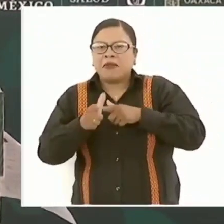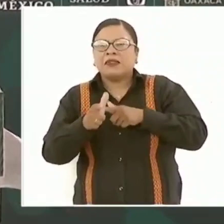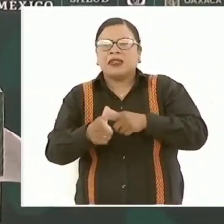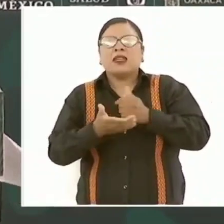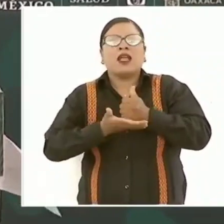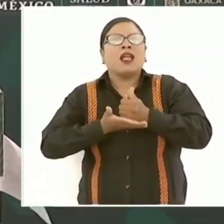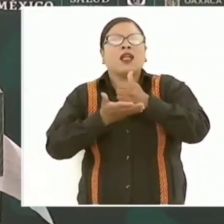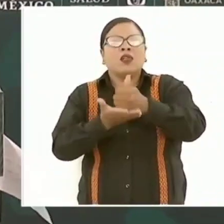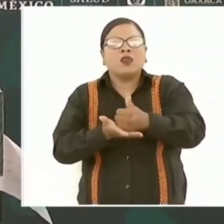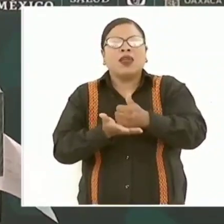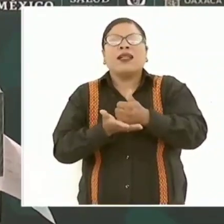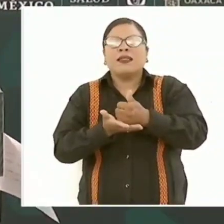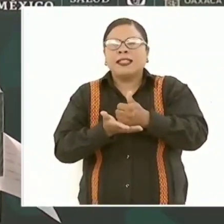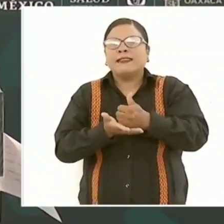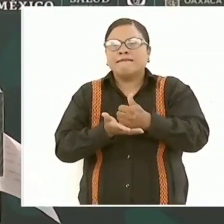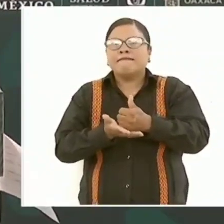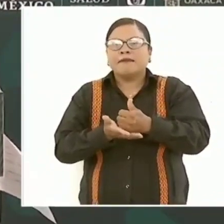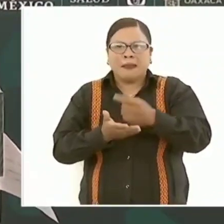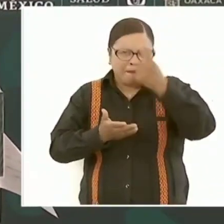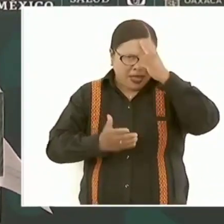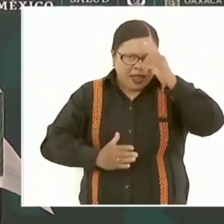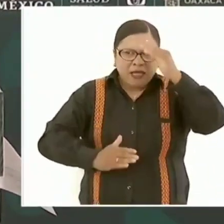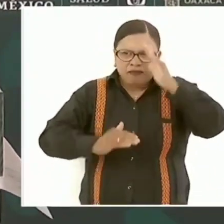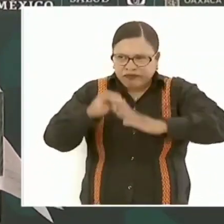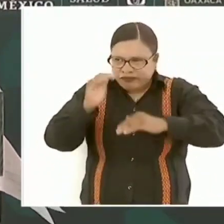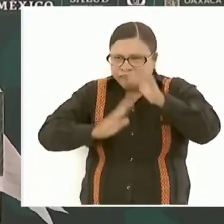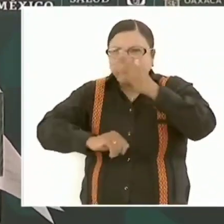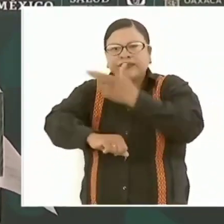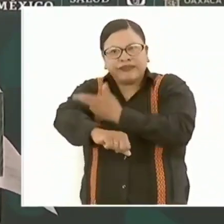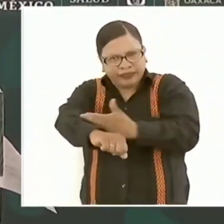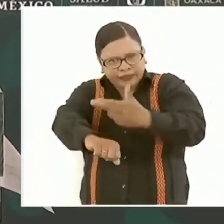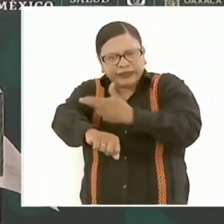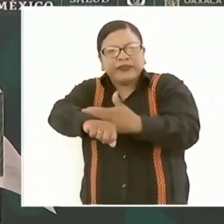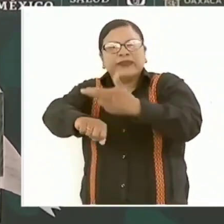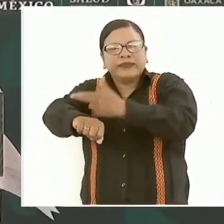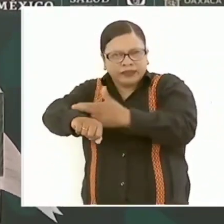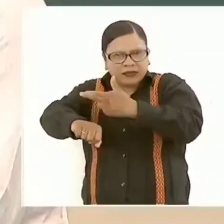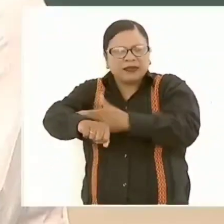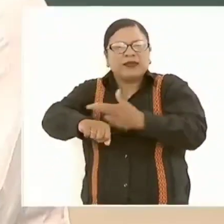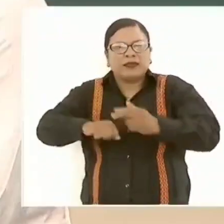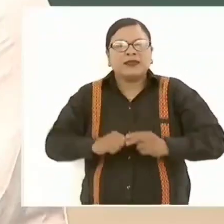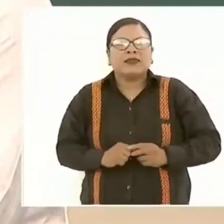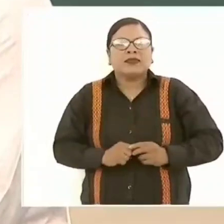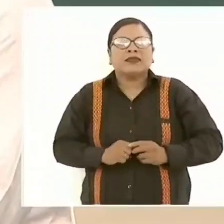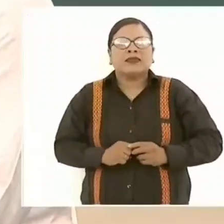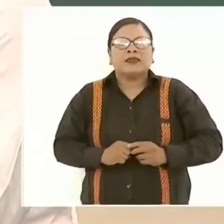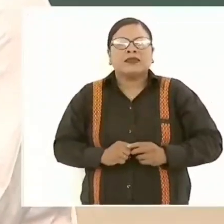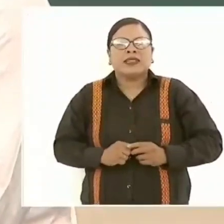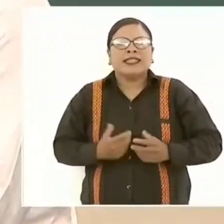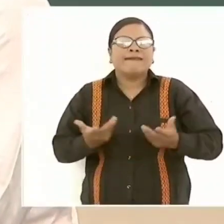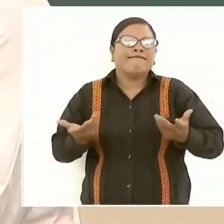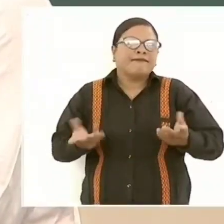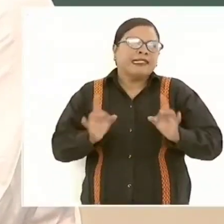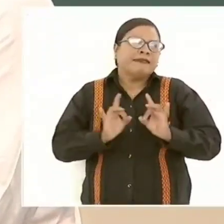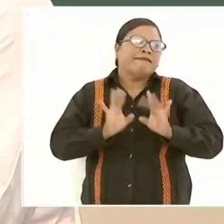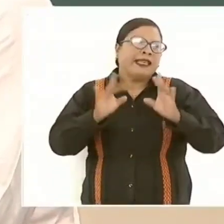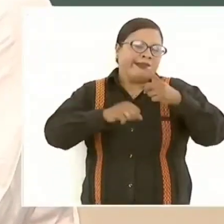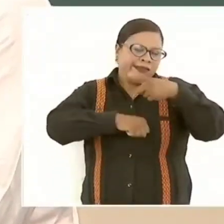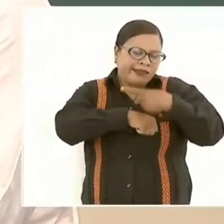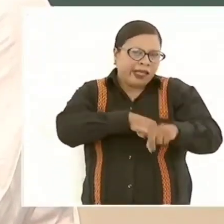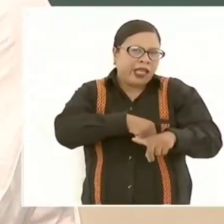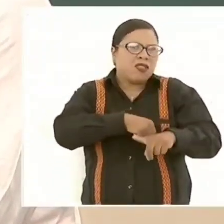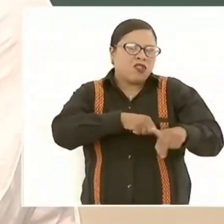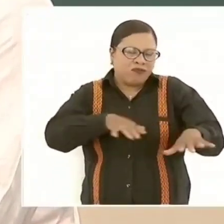en todo lo que es la reconstrucción de los daños causados por el sismo